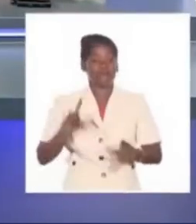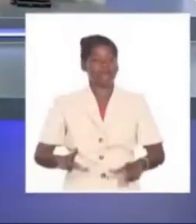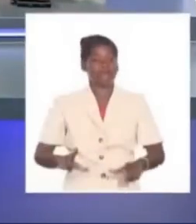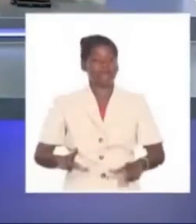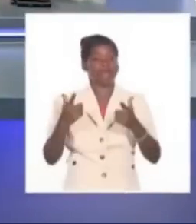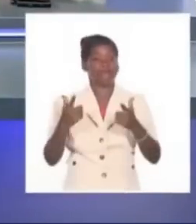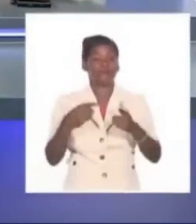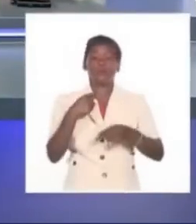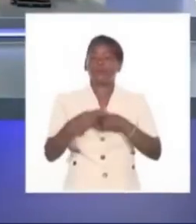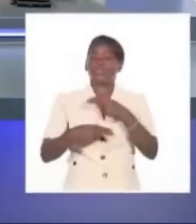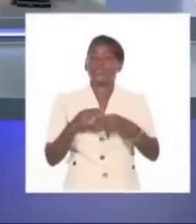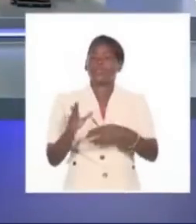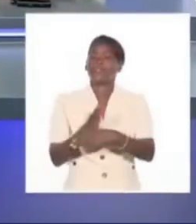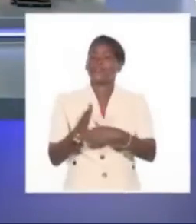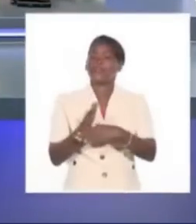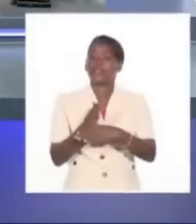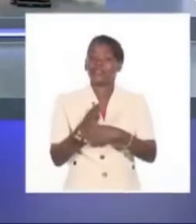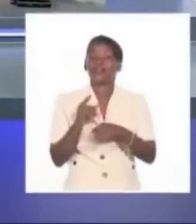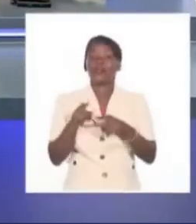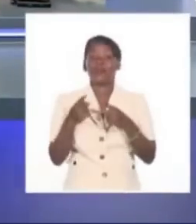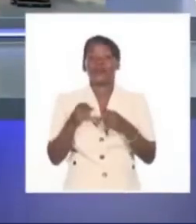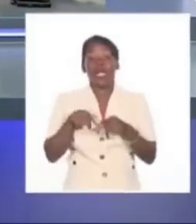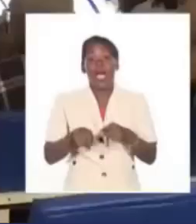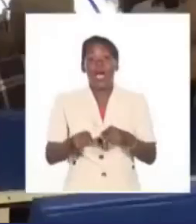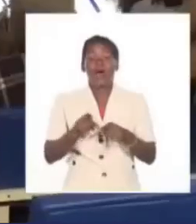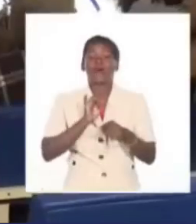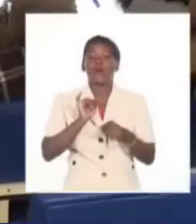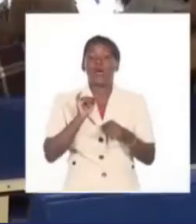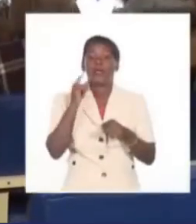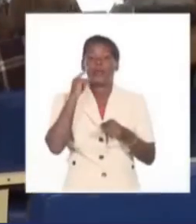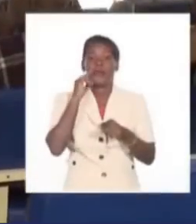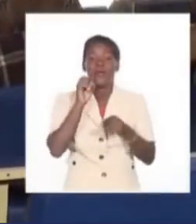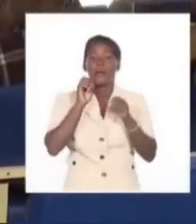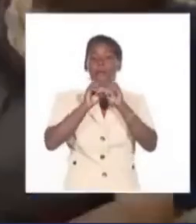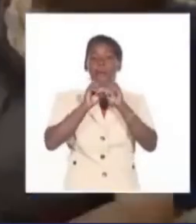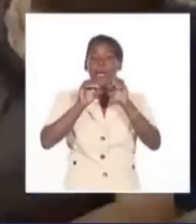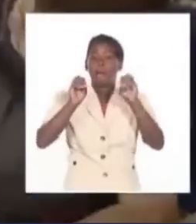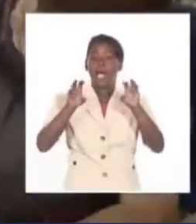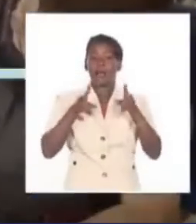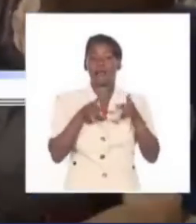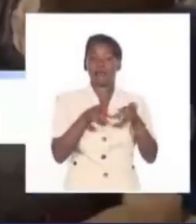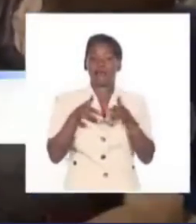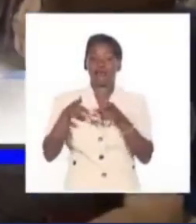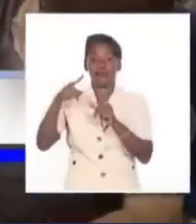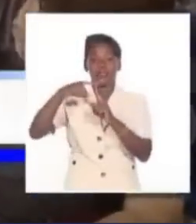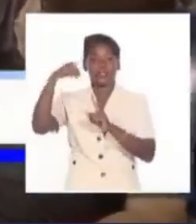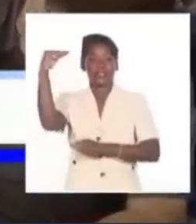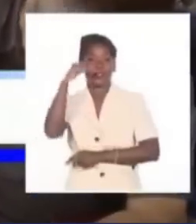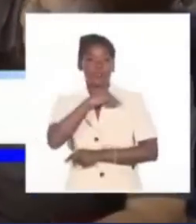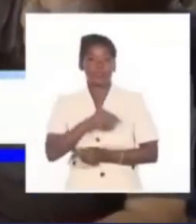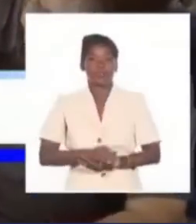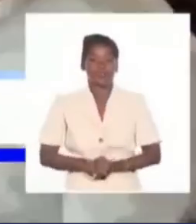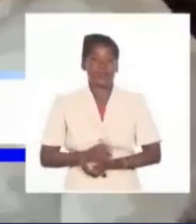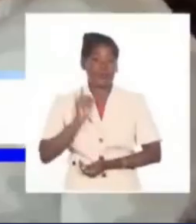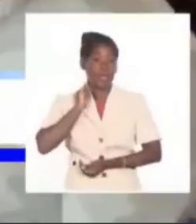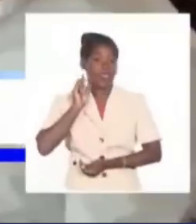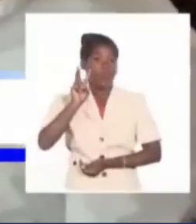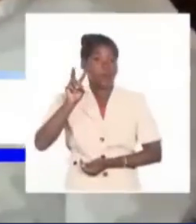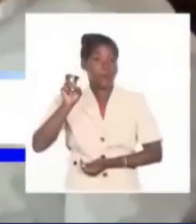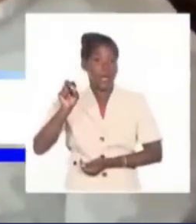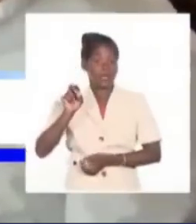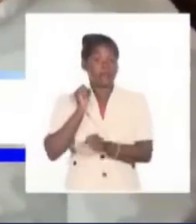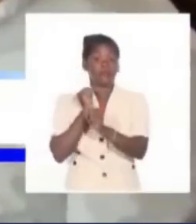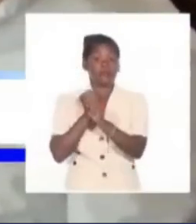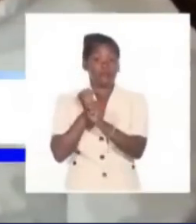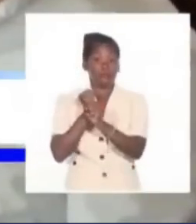entre ellos la aplicación del referido sitio digital un quehacer de 20 años que cumplirá el